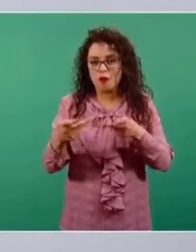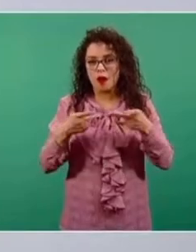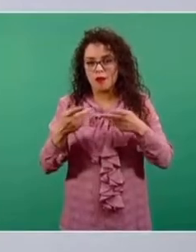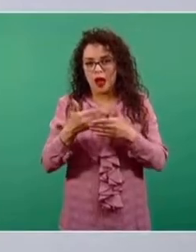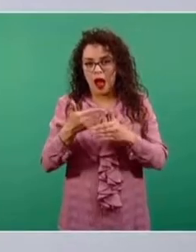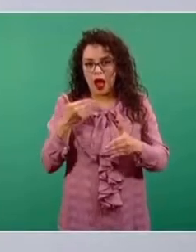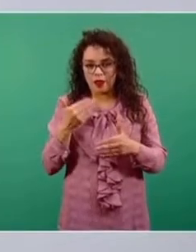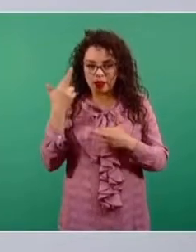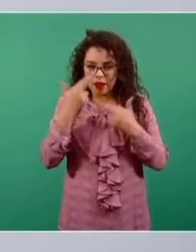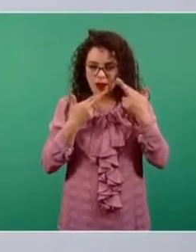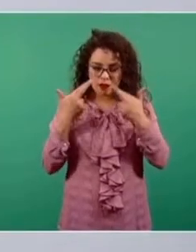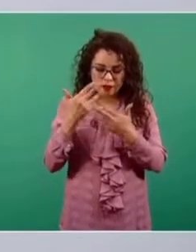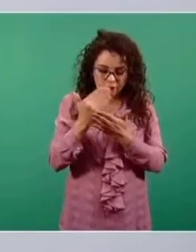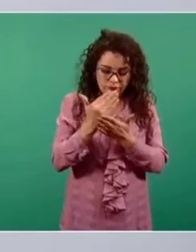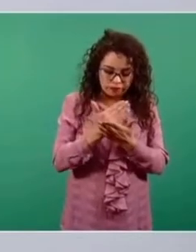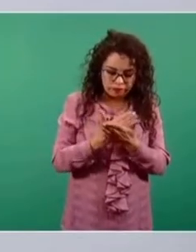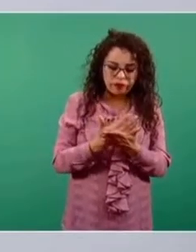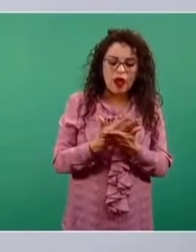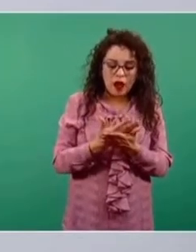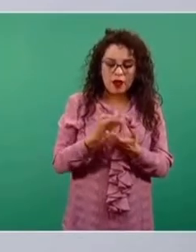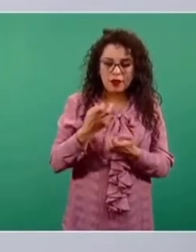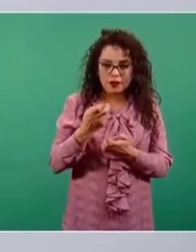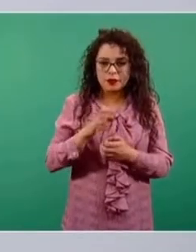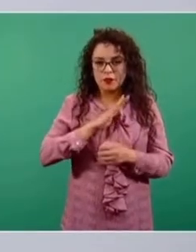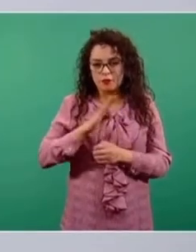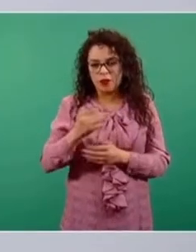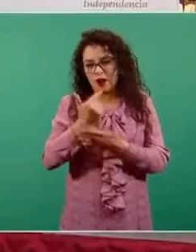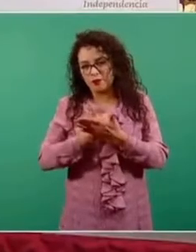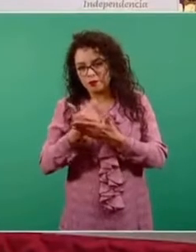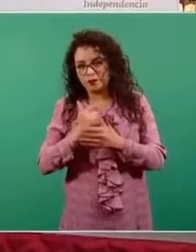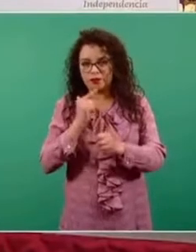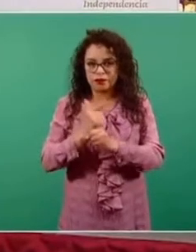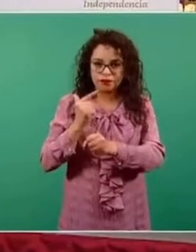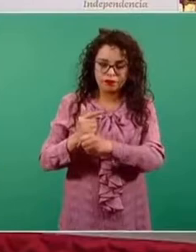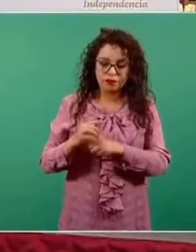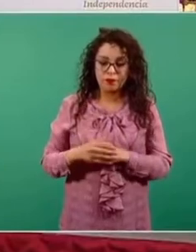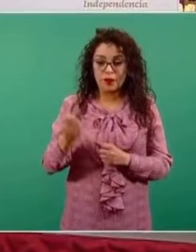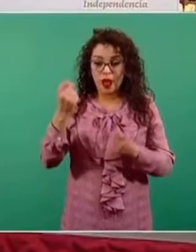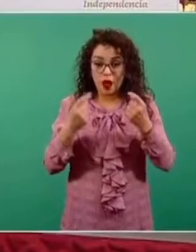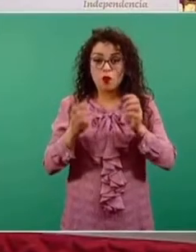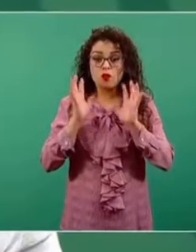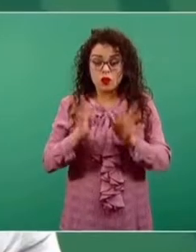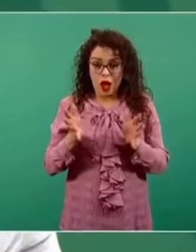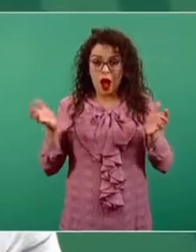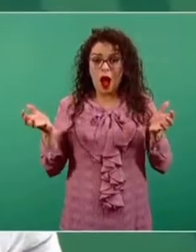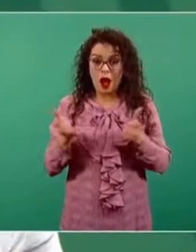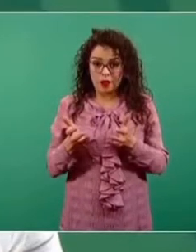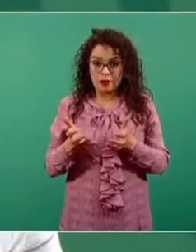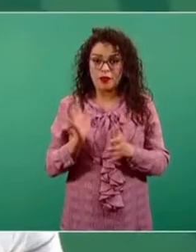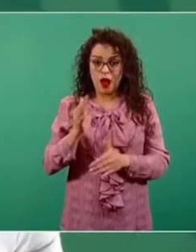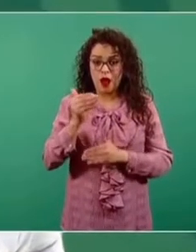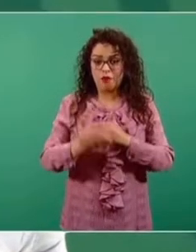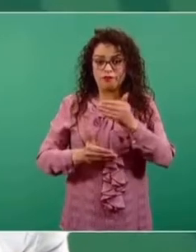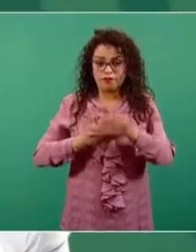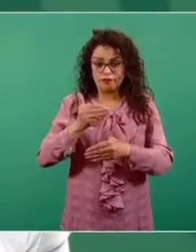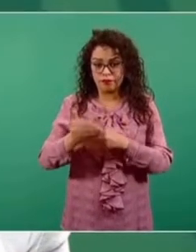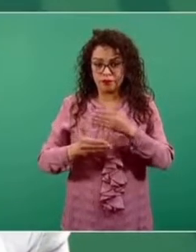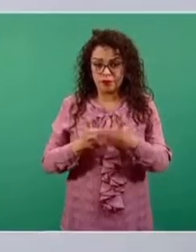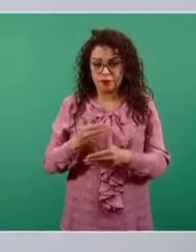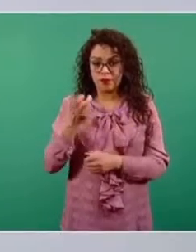La medida que las entidades federativas puedan seguir avanzando, algunas ya lo han hecho y han estado avanzando con su personal de primera y segunda